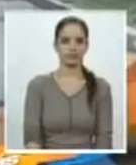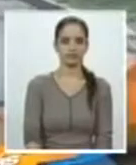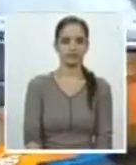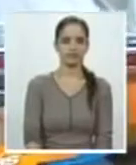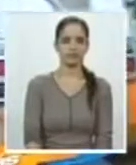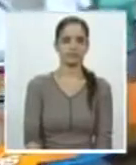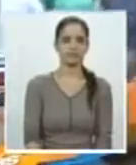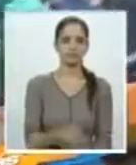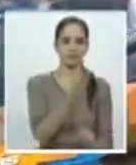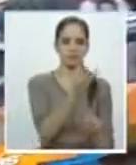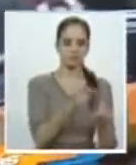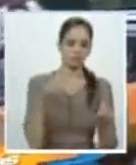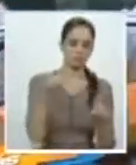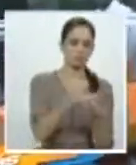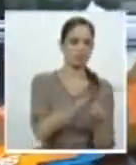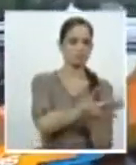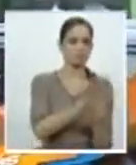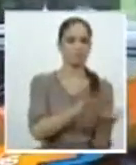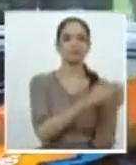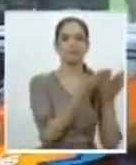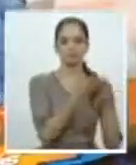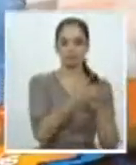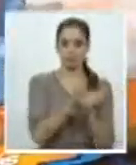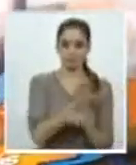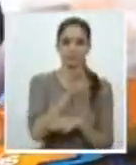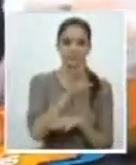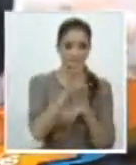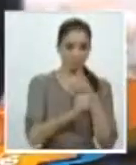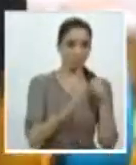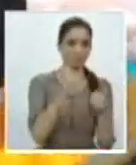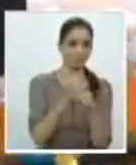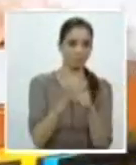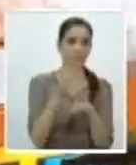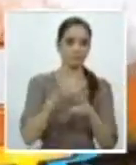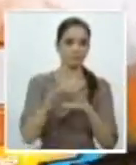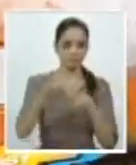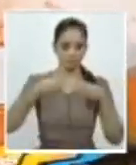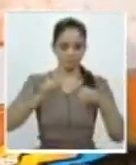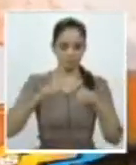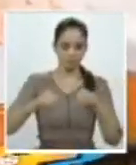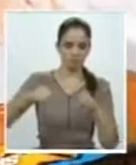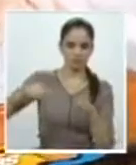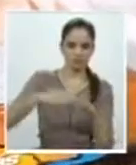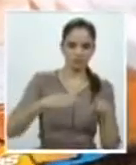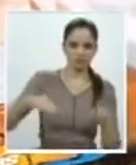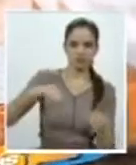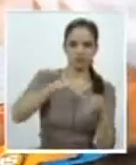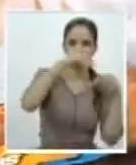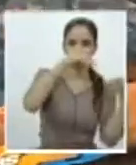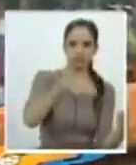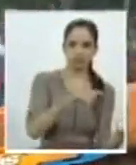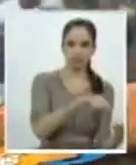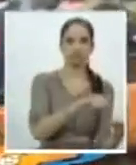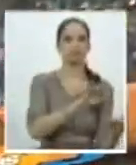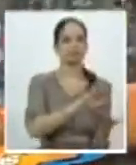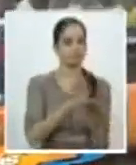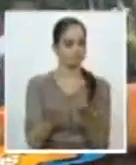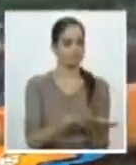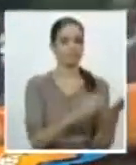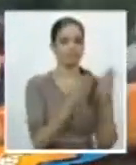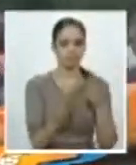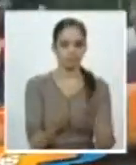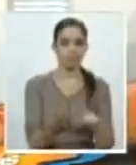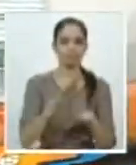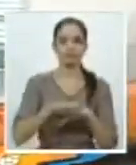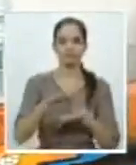Víctima de celebración, murió el menor de 15 años que fue atropellado por un motociclista en medio de las caravanas realizadas en Cali tras el